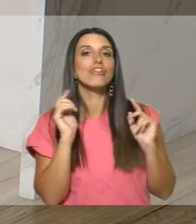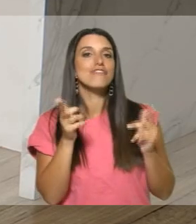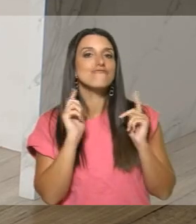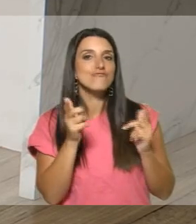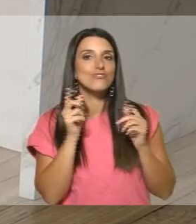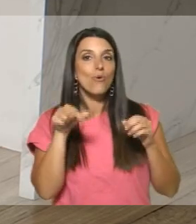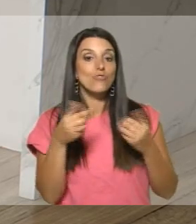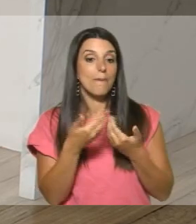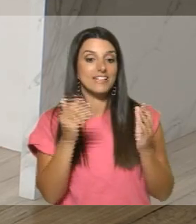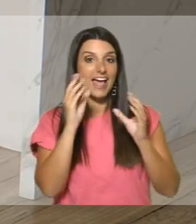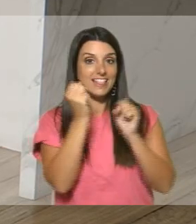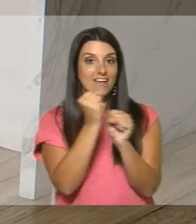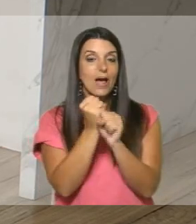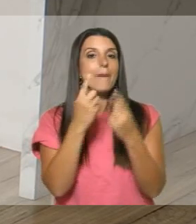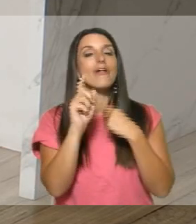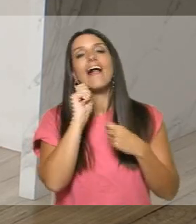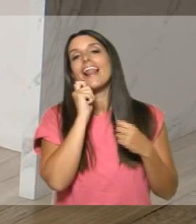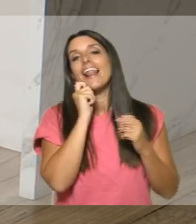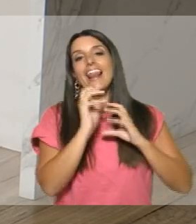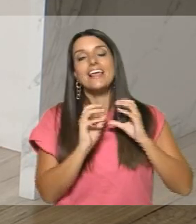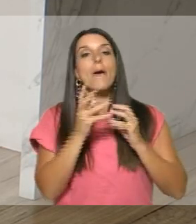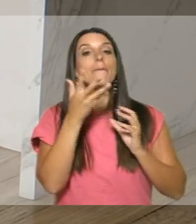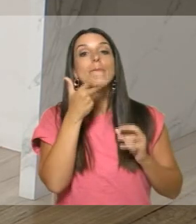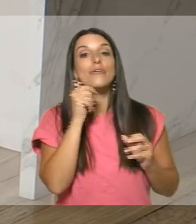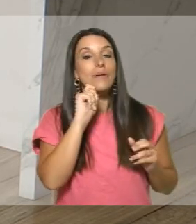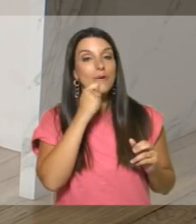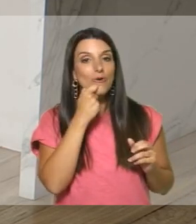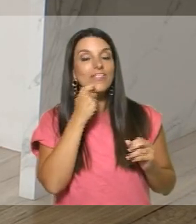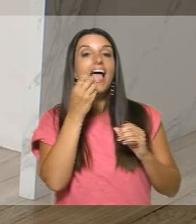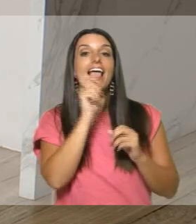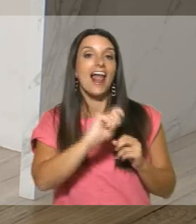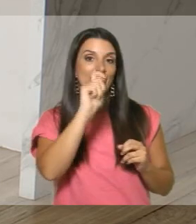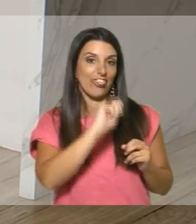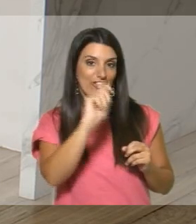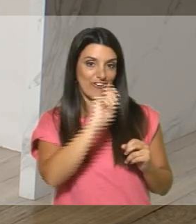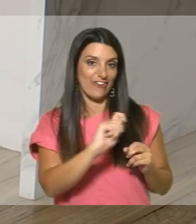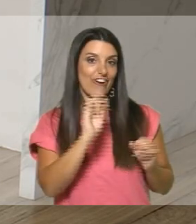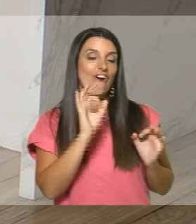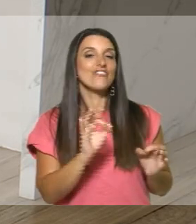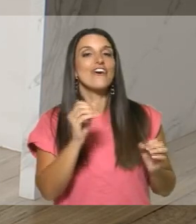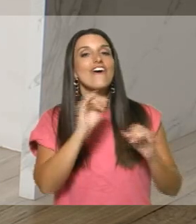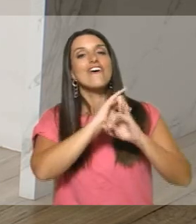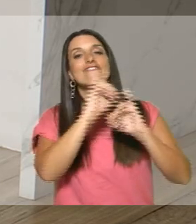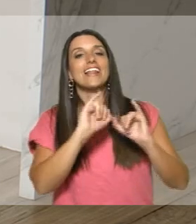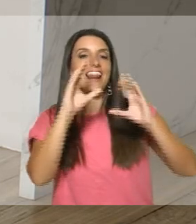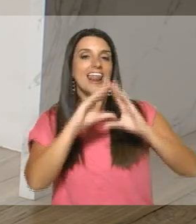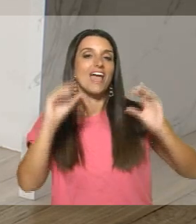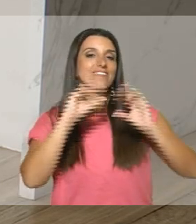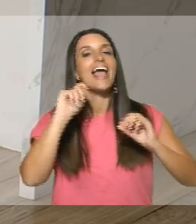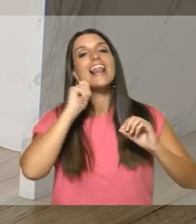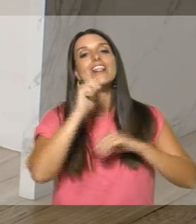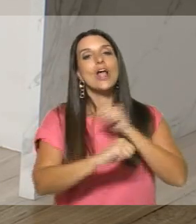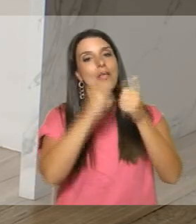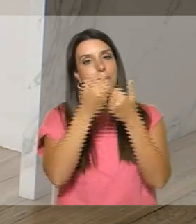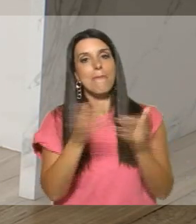Año me tocó trabajar, pero con toda la buena onda, el postre que me gusta es helado. Lo saluda Beatriz de Rosario. Felices fiestas y muy buen año. Gracias.